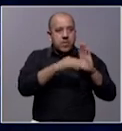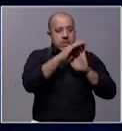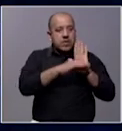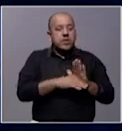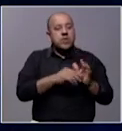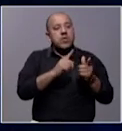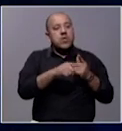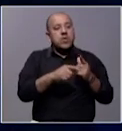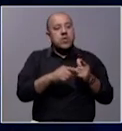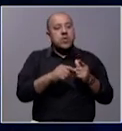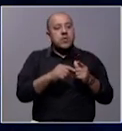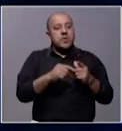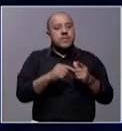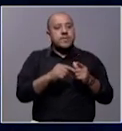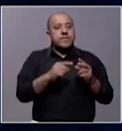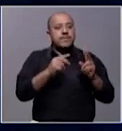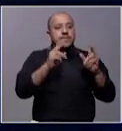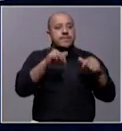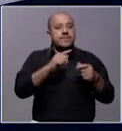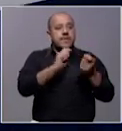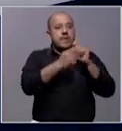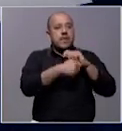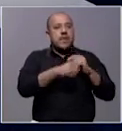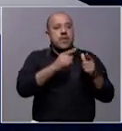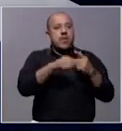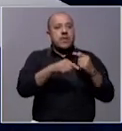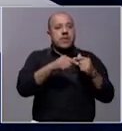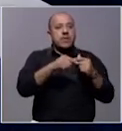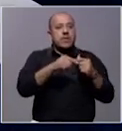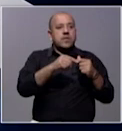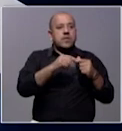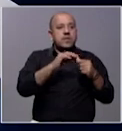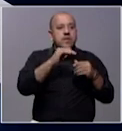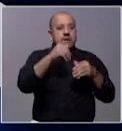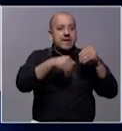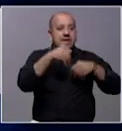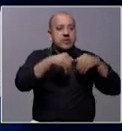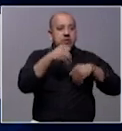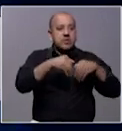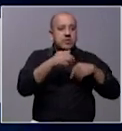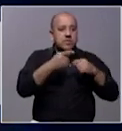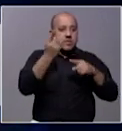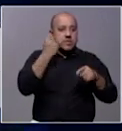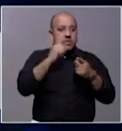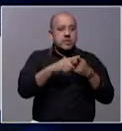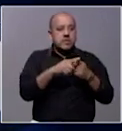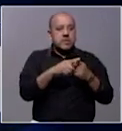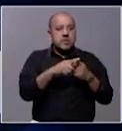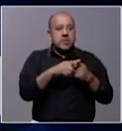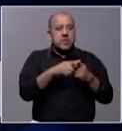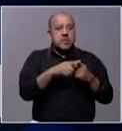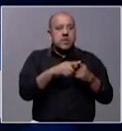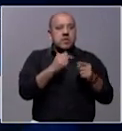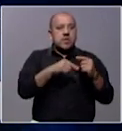medidas impulsadas en la reforma constitucional que se previsto en las elecciones pasadas propuesta iniciativa de original del